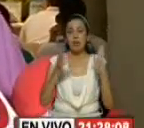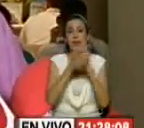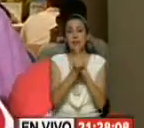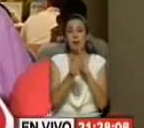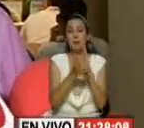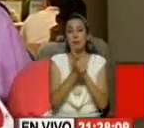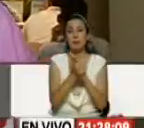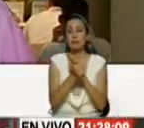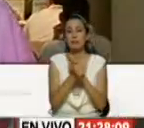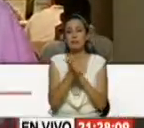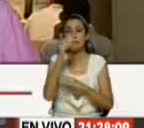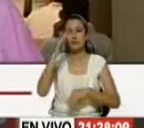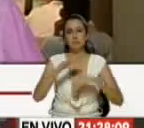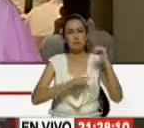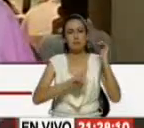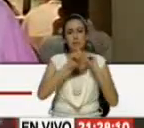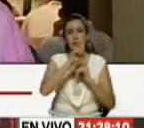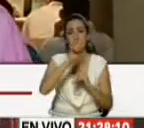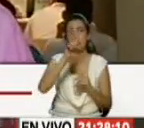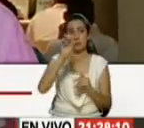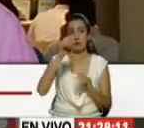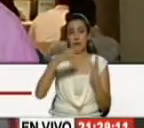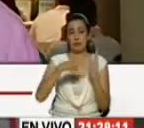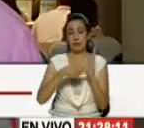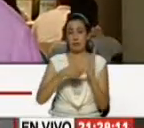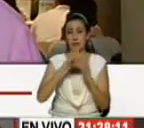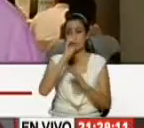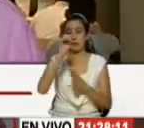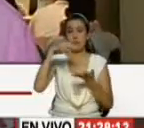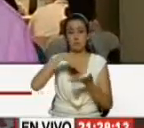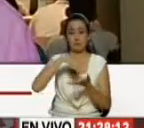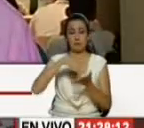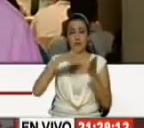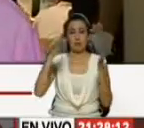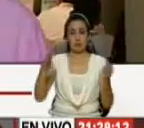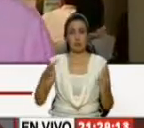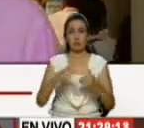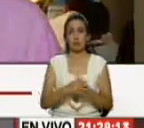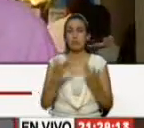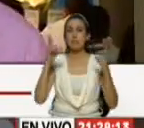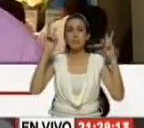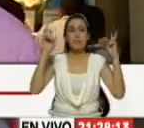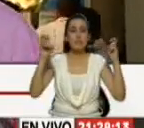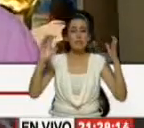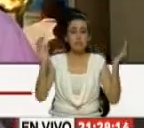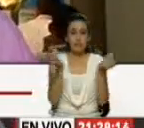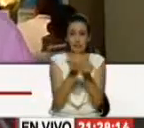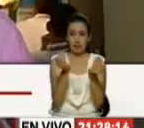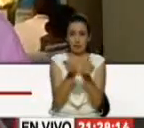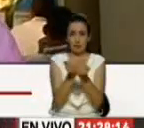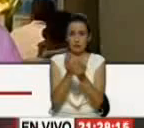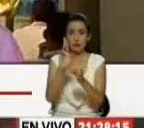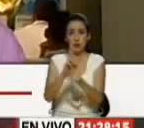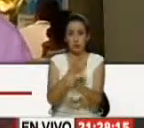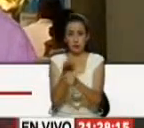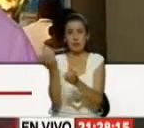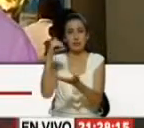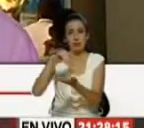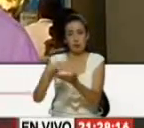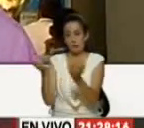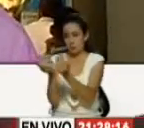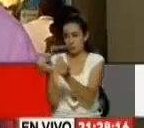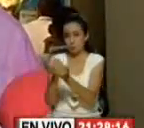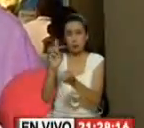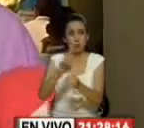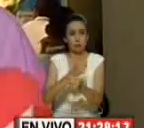más de 120 mil niños y jóvenes de nuestra ciudad en temas relacionados con reciclaje. En Malecón 2000 tenemos la